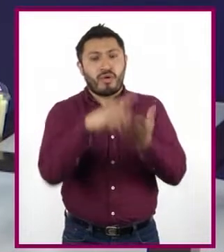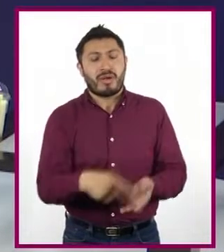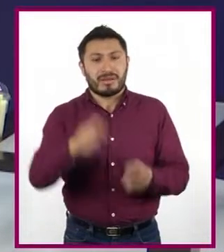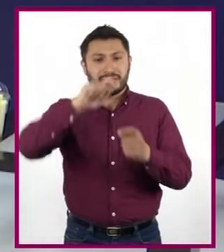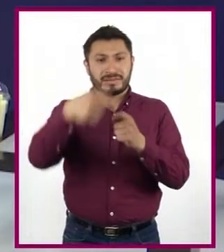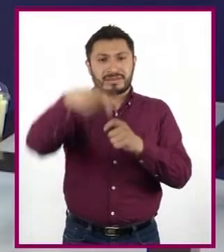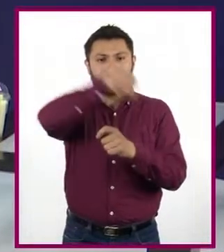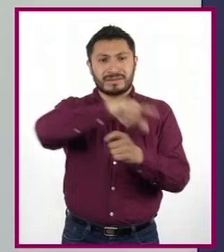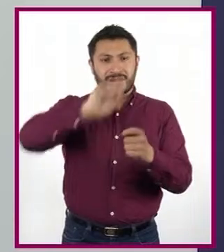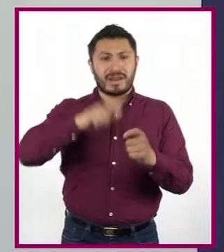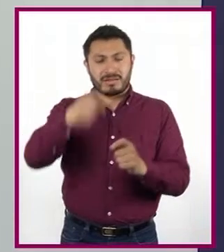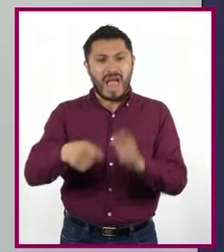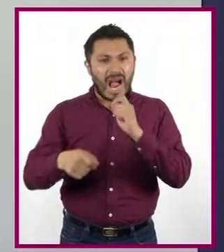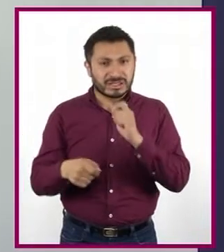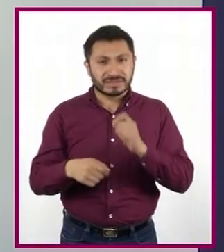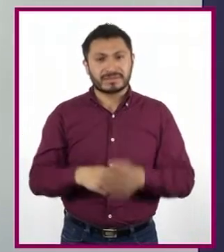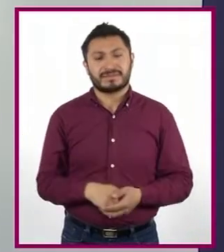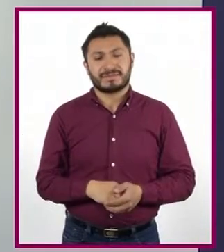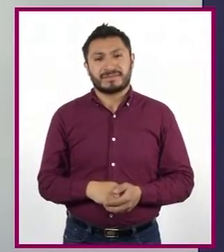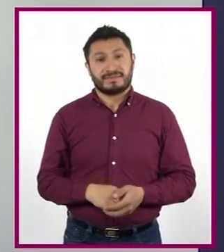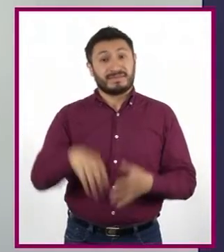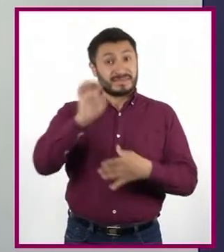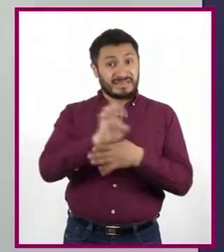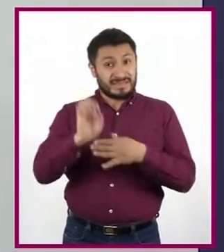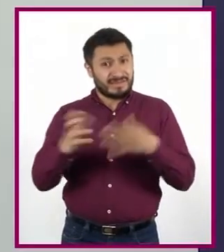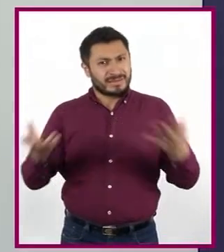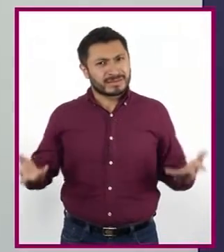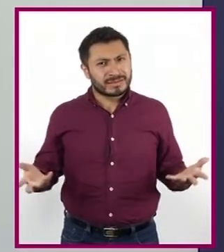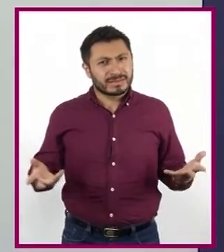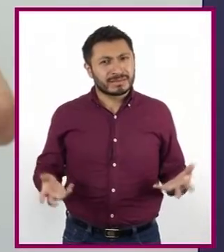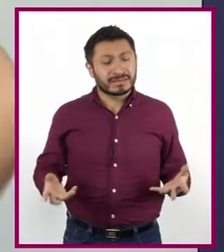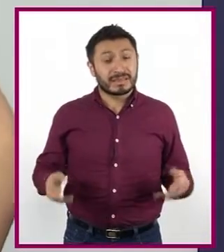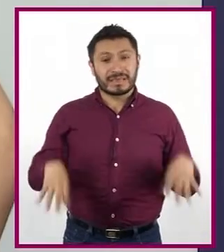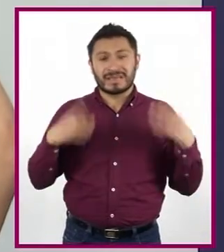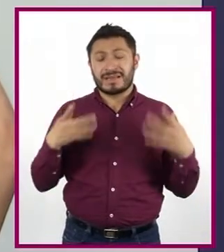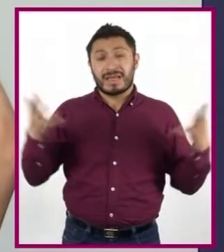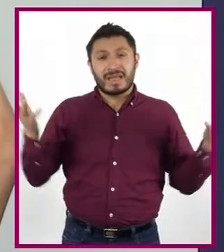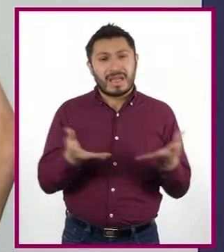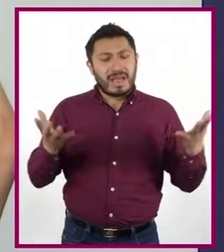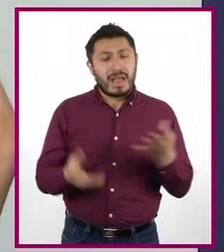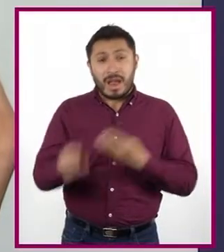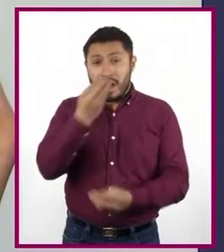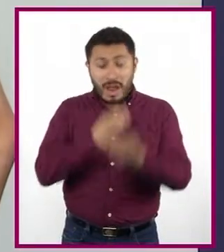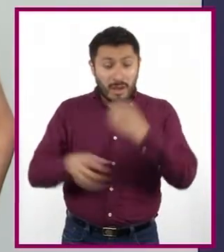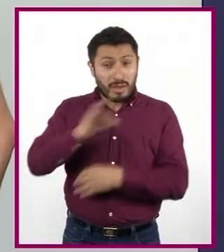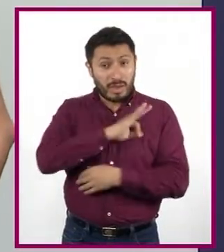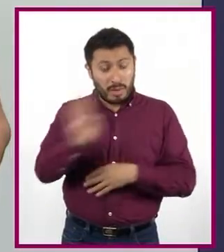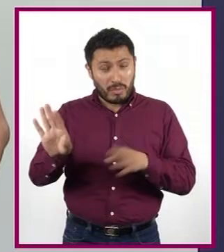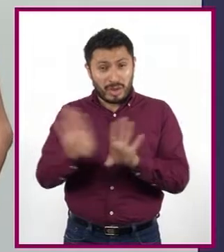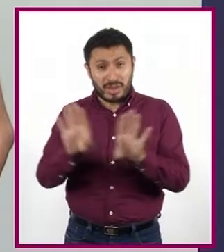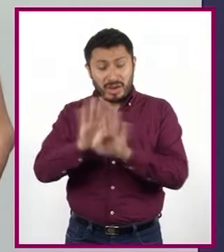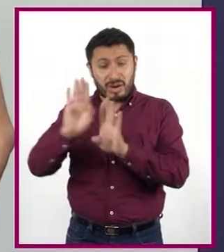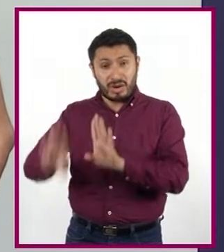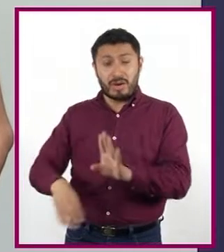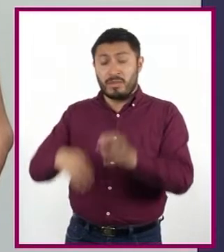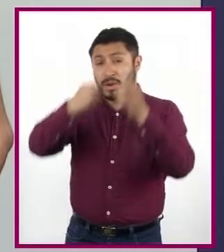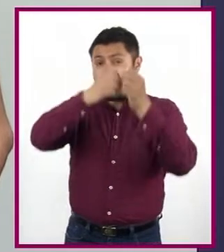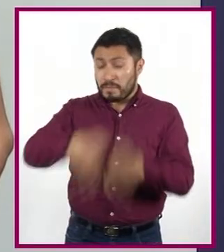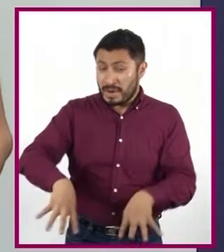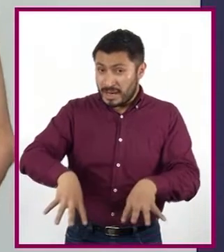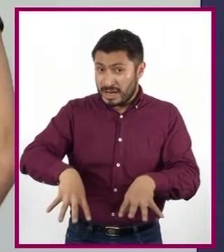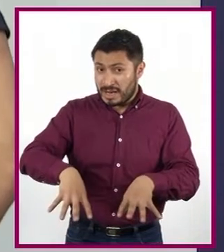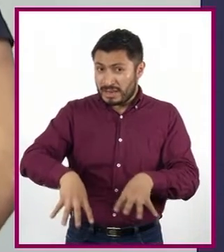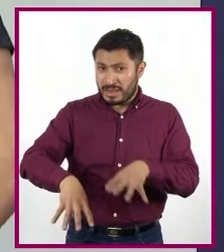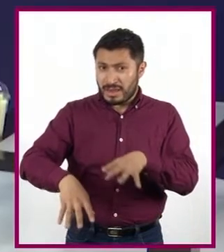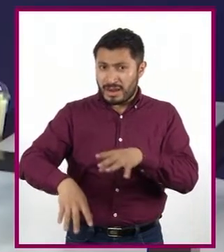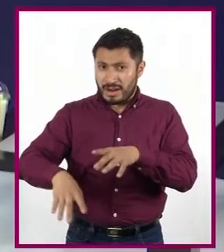plátanos. Vaya, entonces, ¿la producción de alimentos puede derivar en la pérdida de